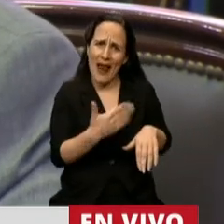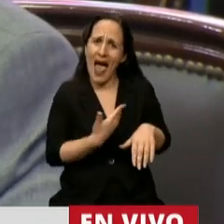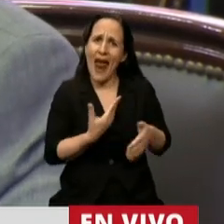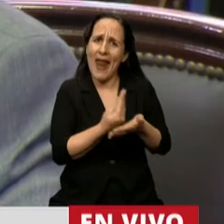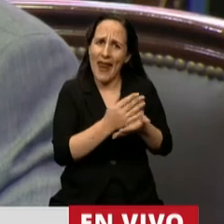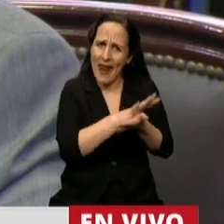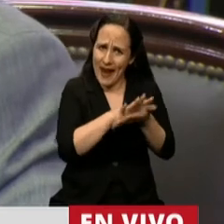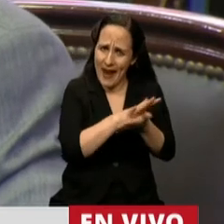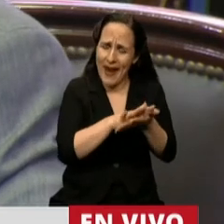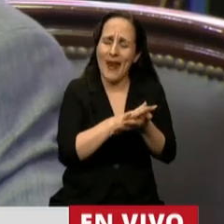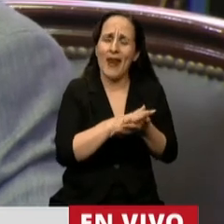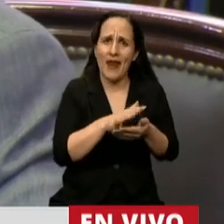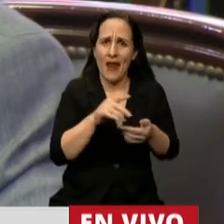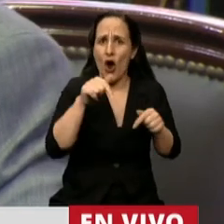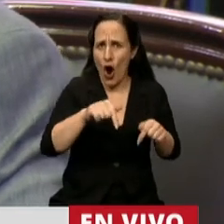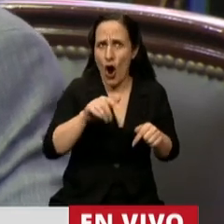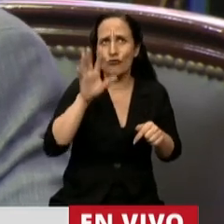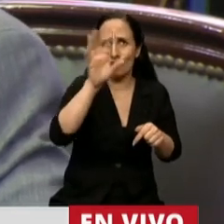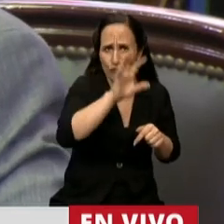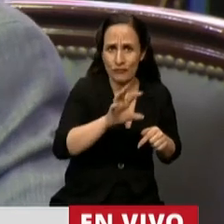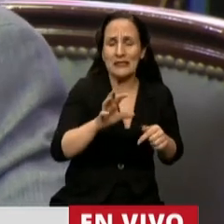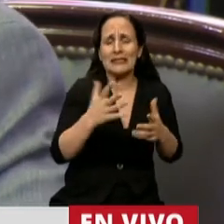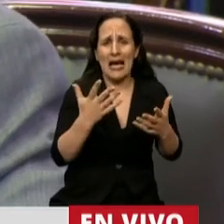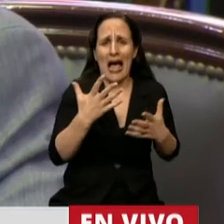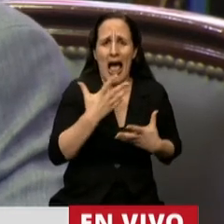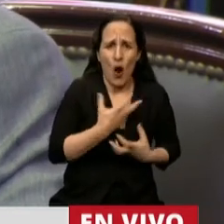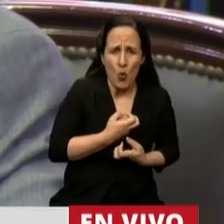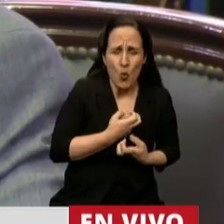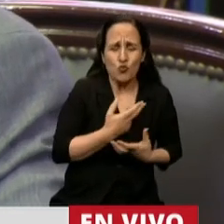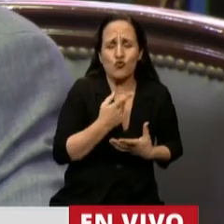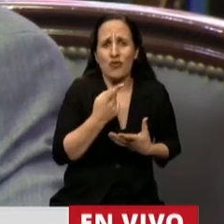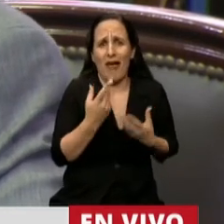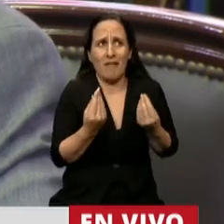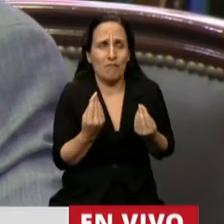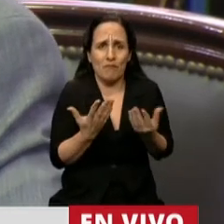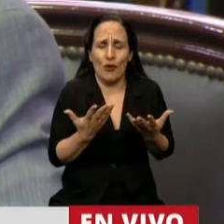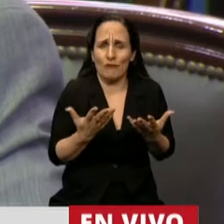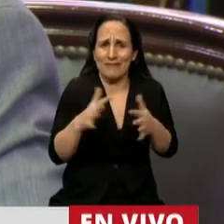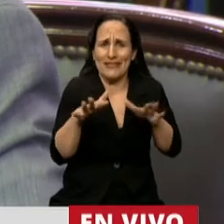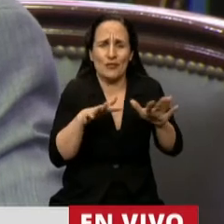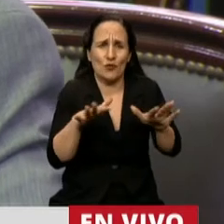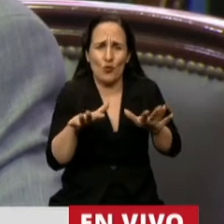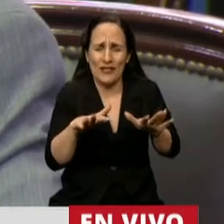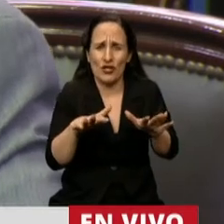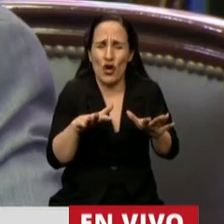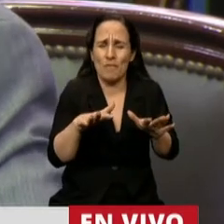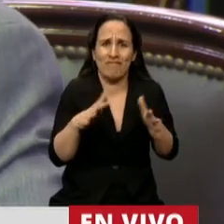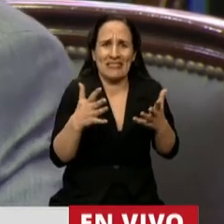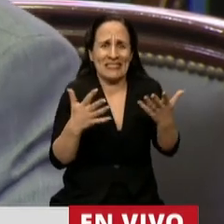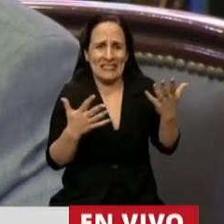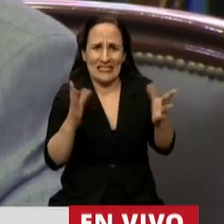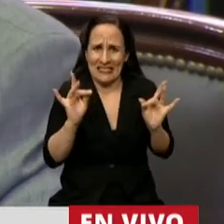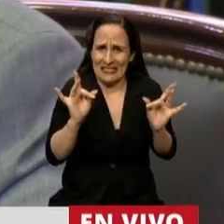justamente esta situación y aún hoy en el interior, que vivimos con mucha angustia al estar permanentemente en situaciones